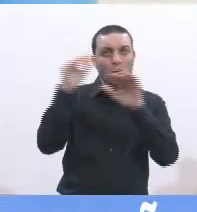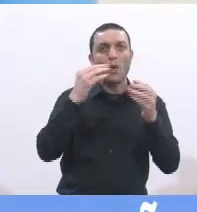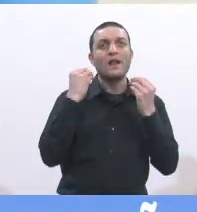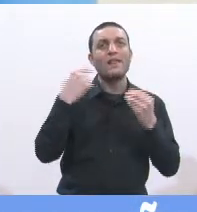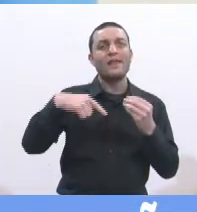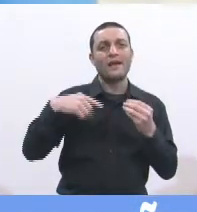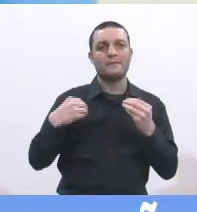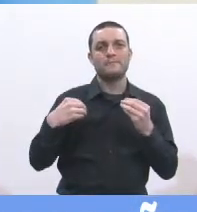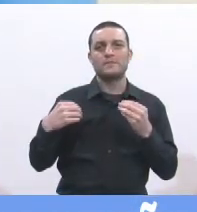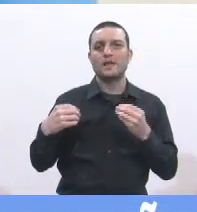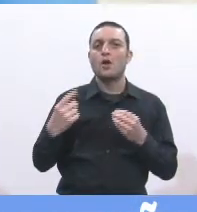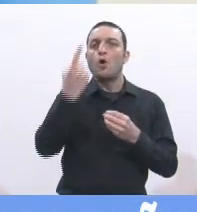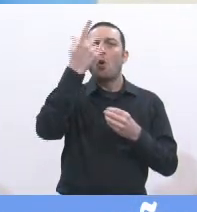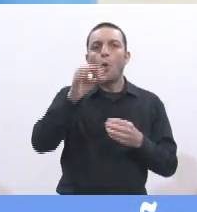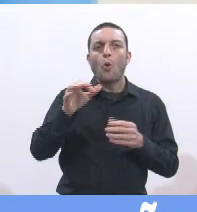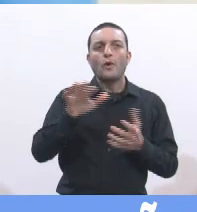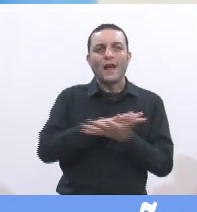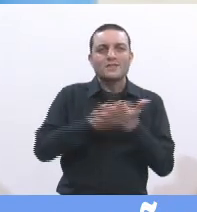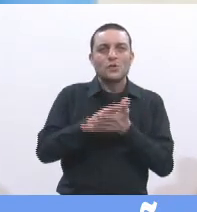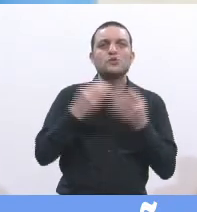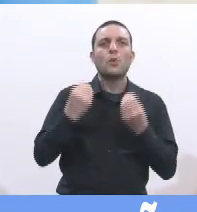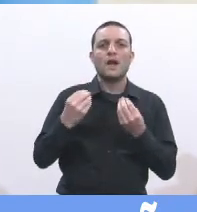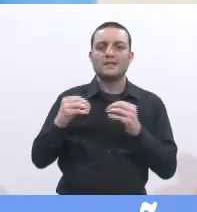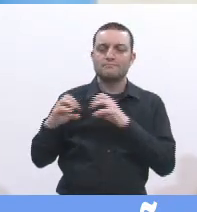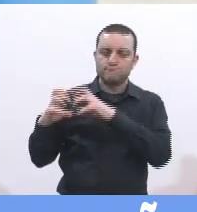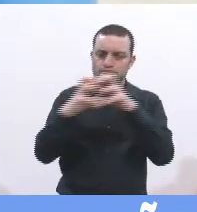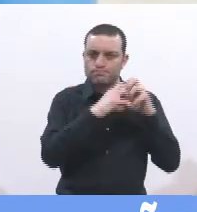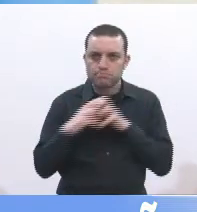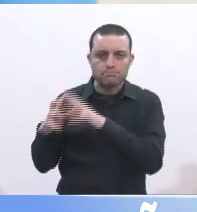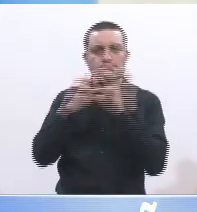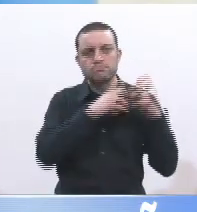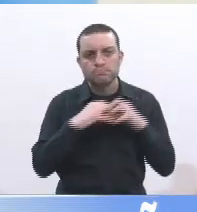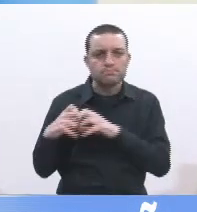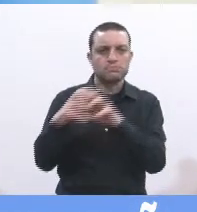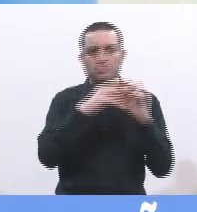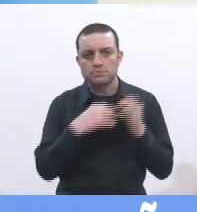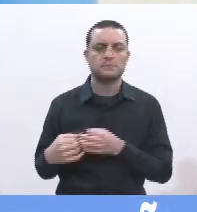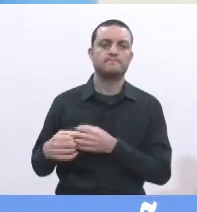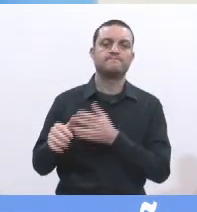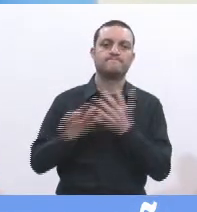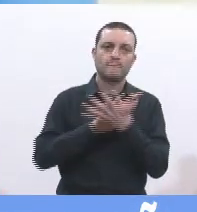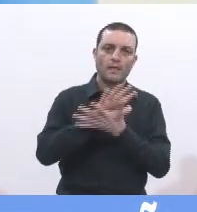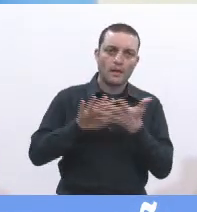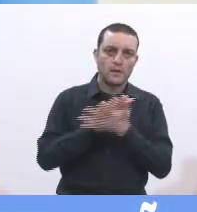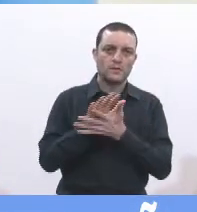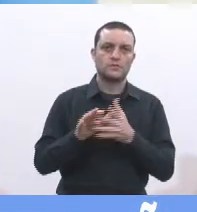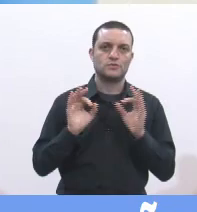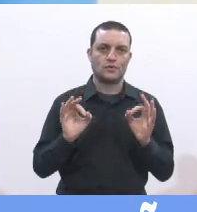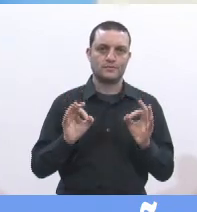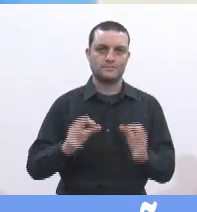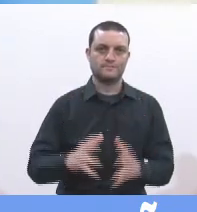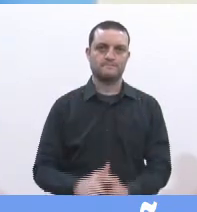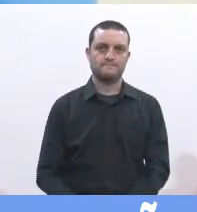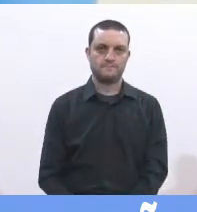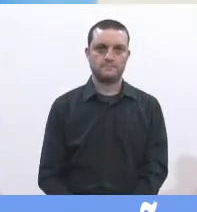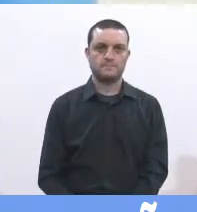adelante como país. Y respeto profundamente a mi jefe de gobierno, que decidió que para dar esta discusión se